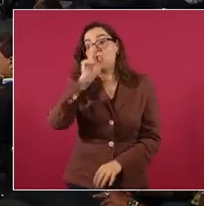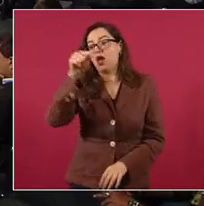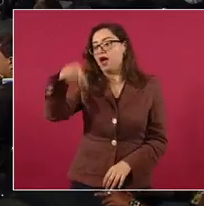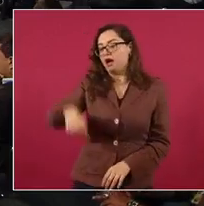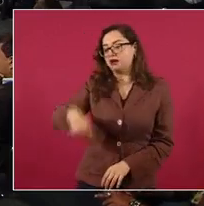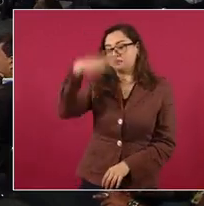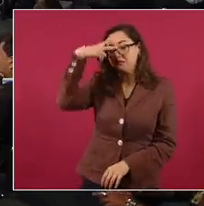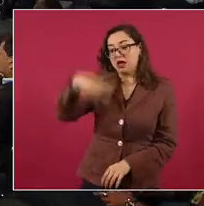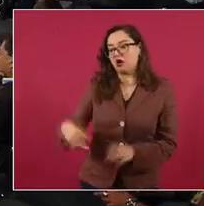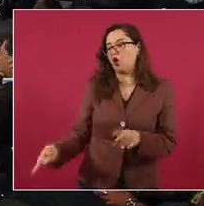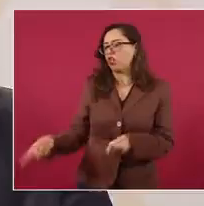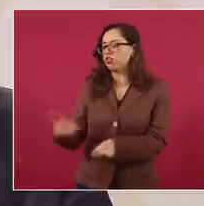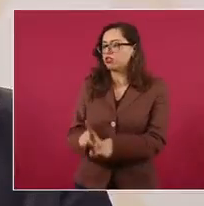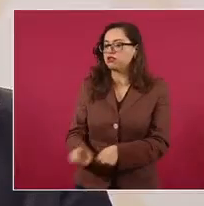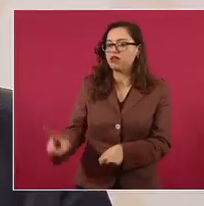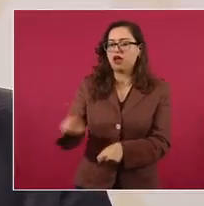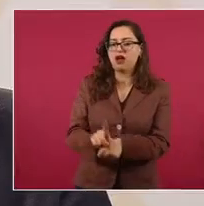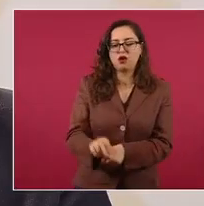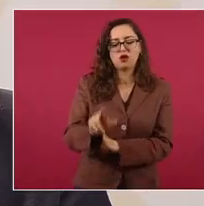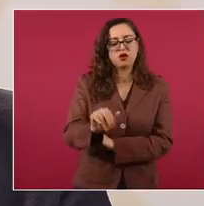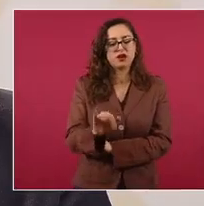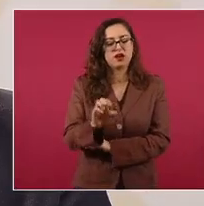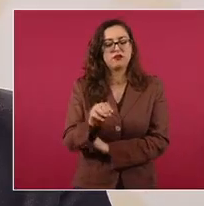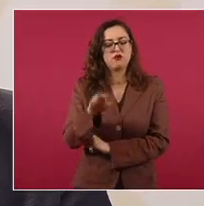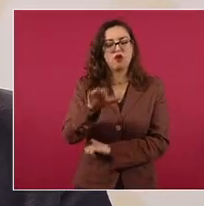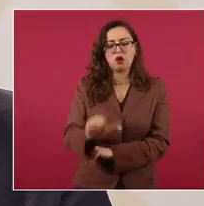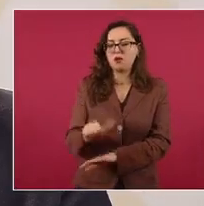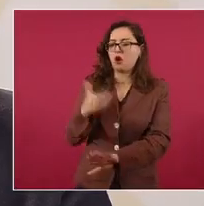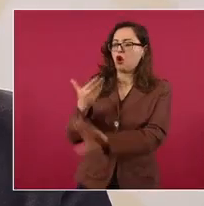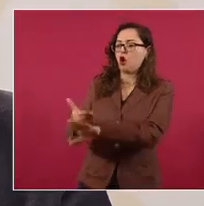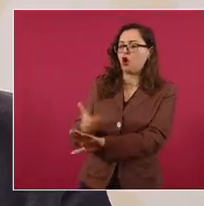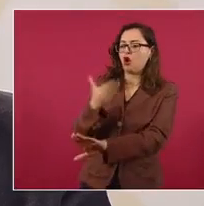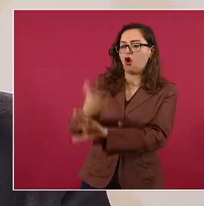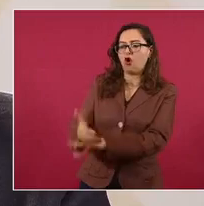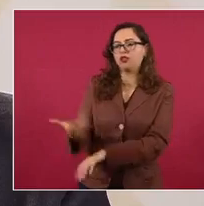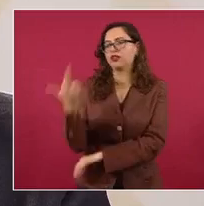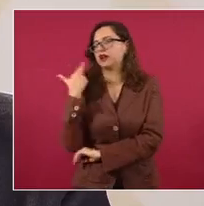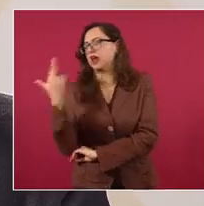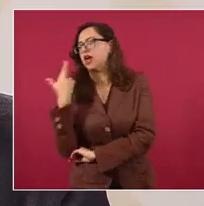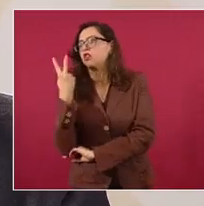el Universal y de los comentaristas de radio.